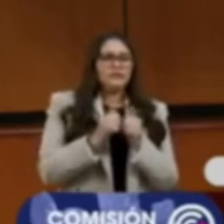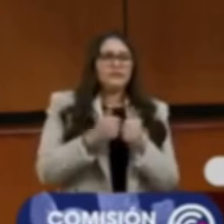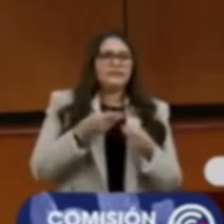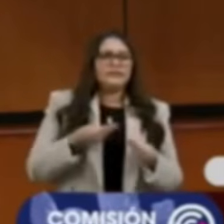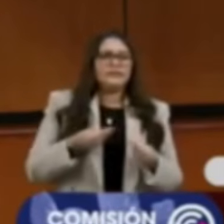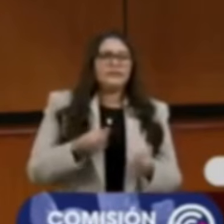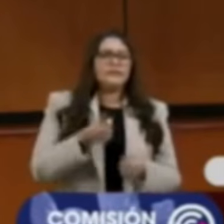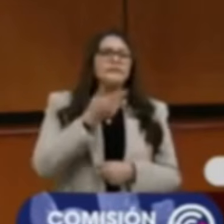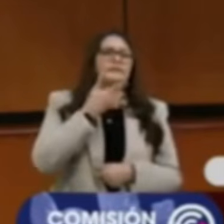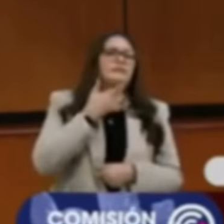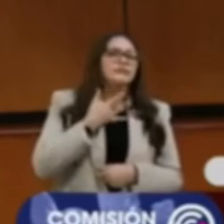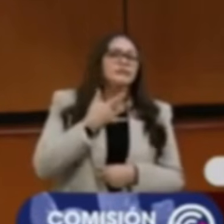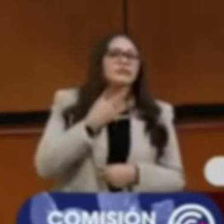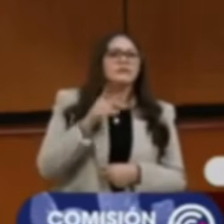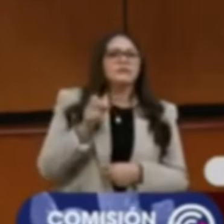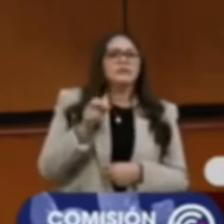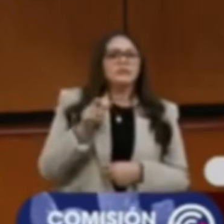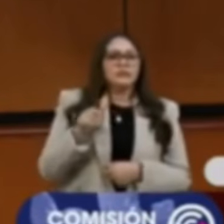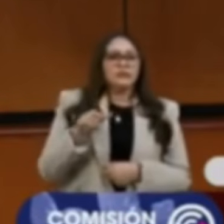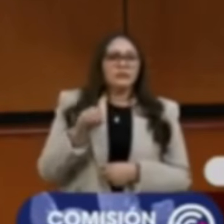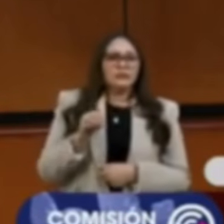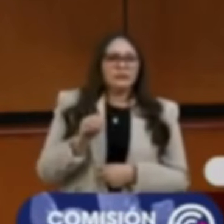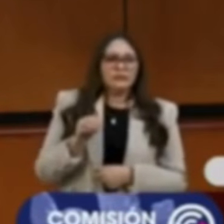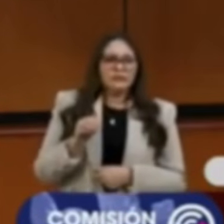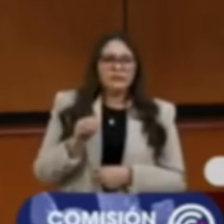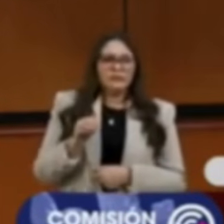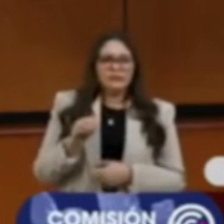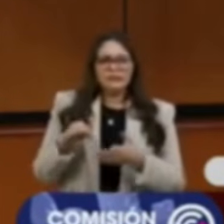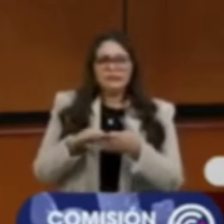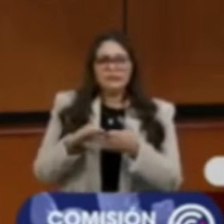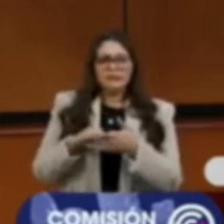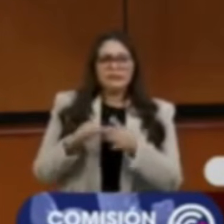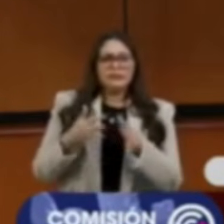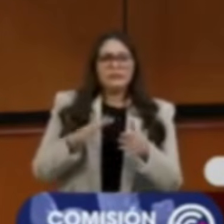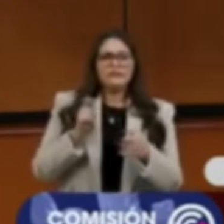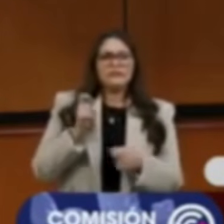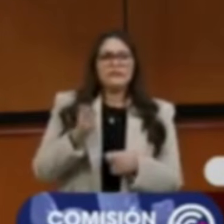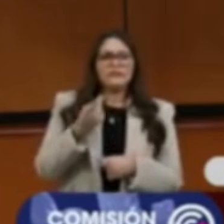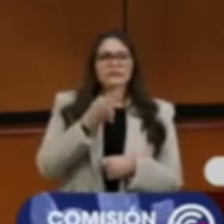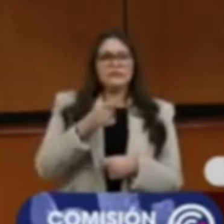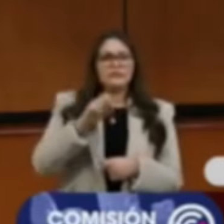gasolina. El perjuicio estimado al fisco federal son de